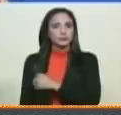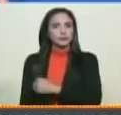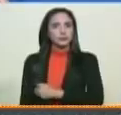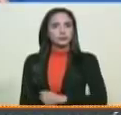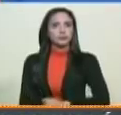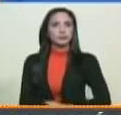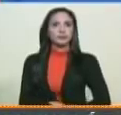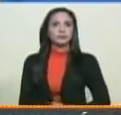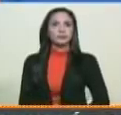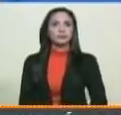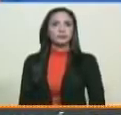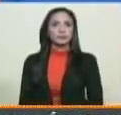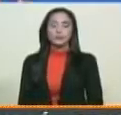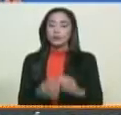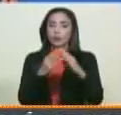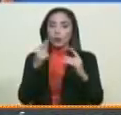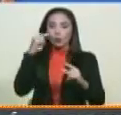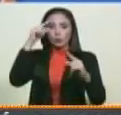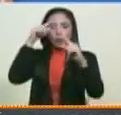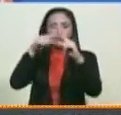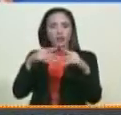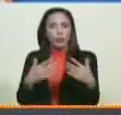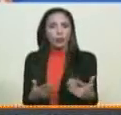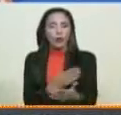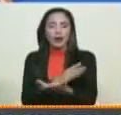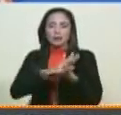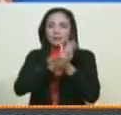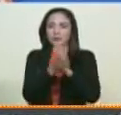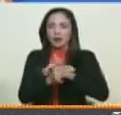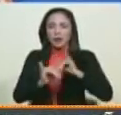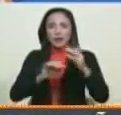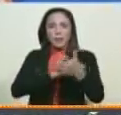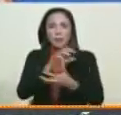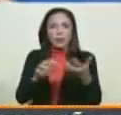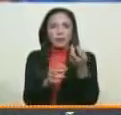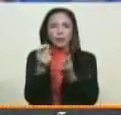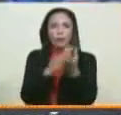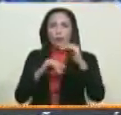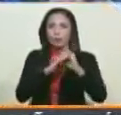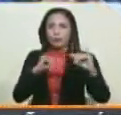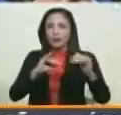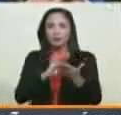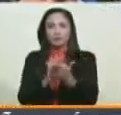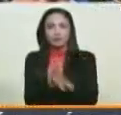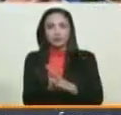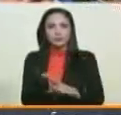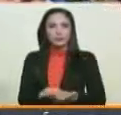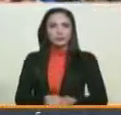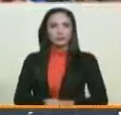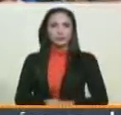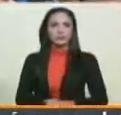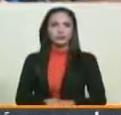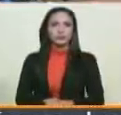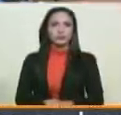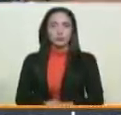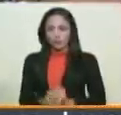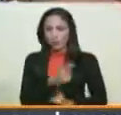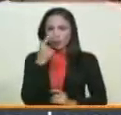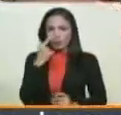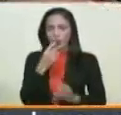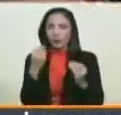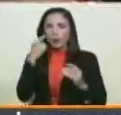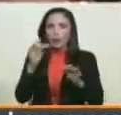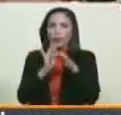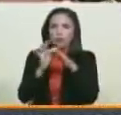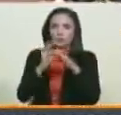objetivo, la derrota de la guerra económica. Si ustedes ven cómo funcionan los mecanismos